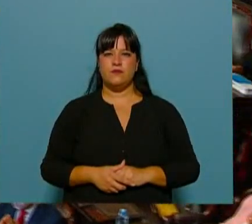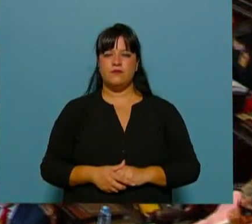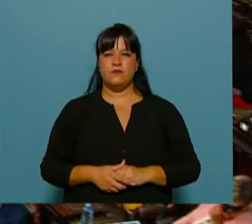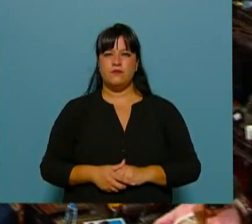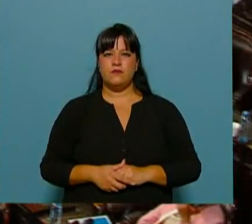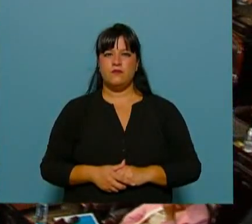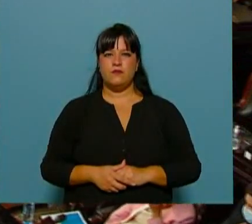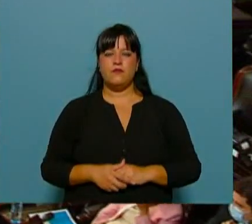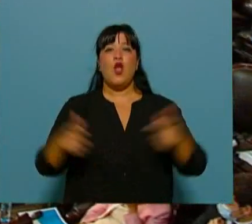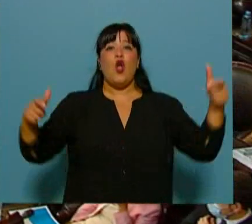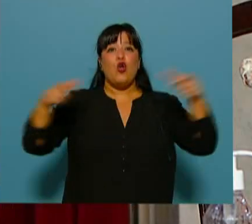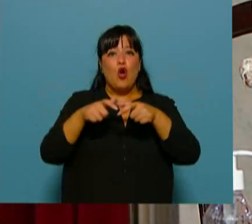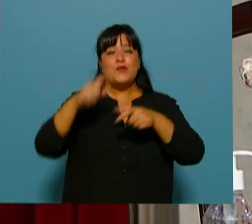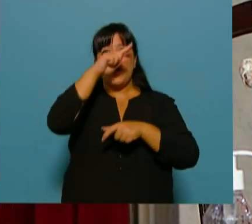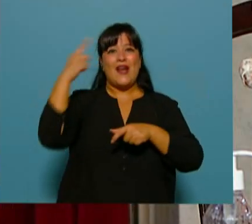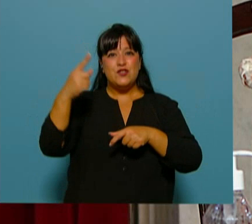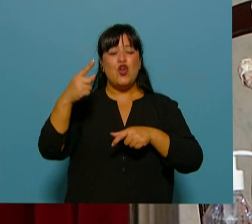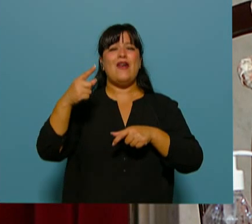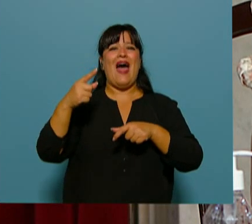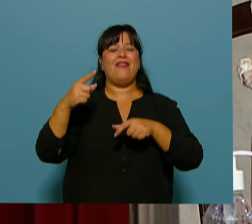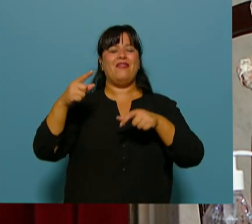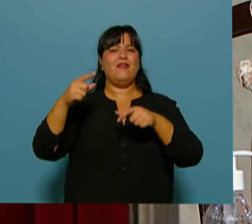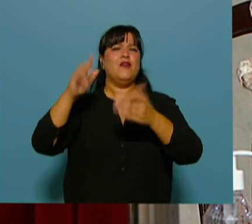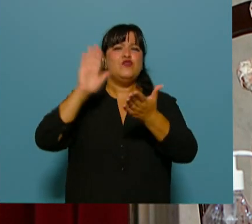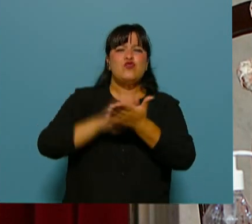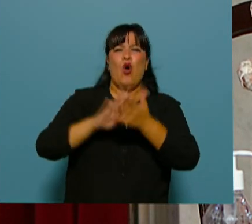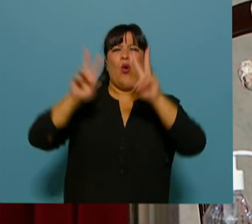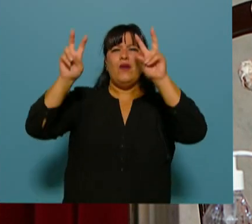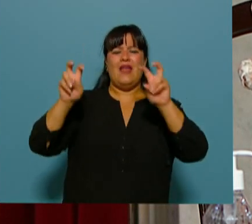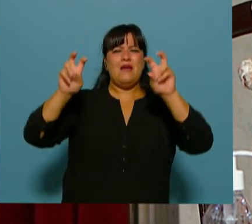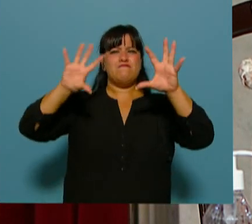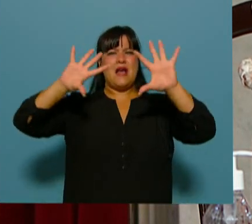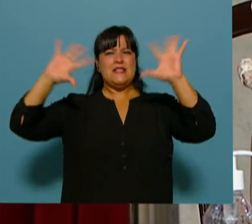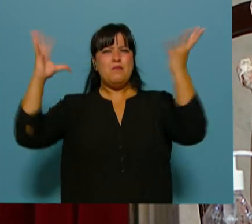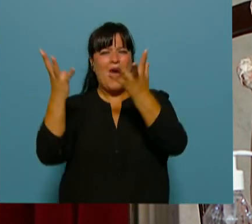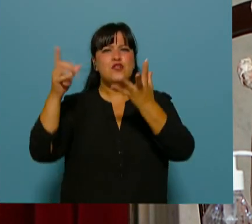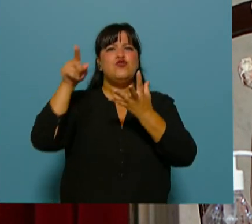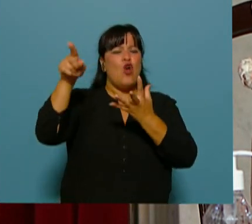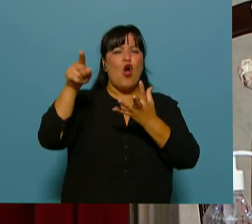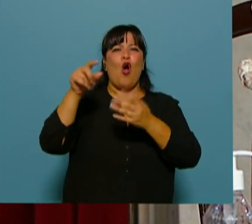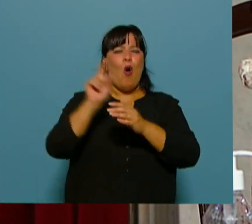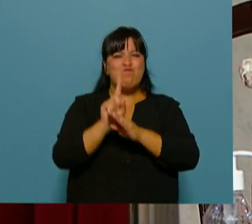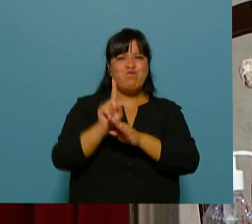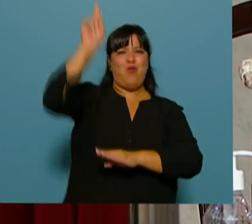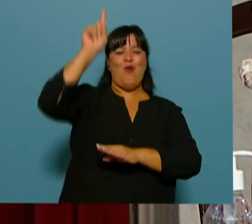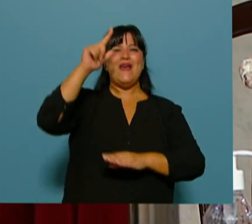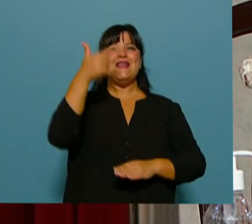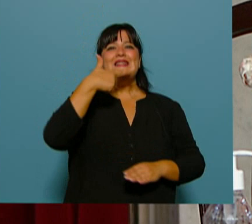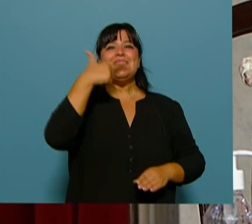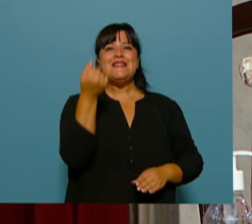La Comisión Nacional de Actividades Espaciales puso exitosamente en órbita el